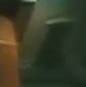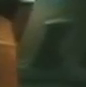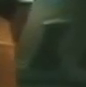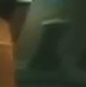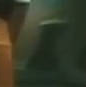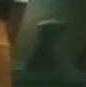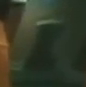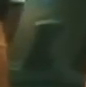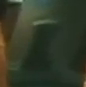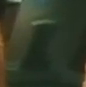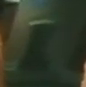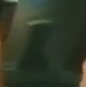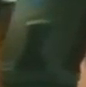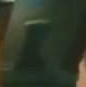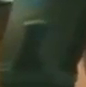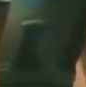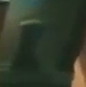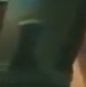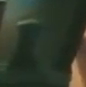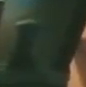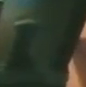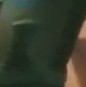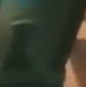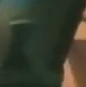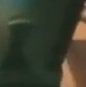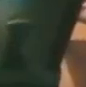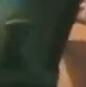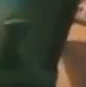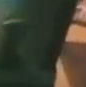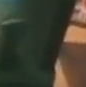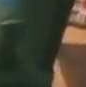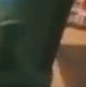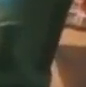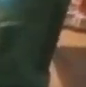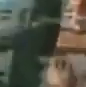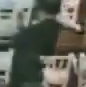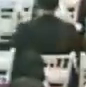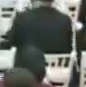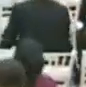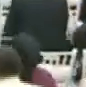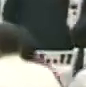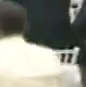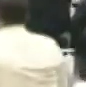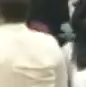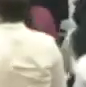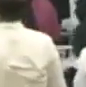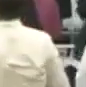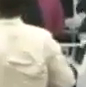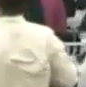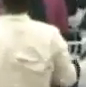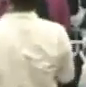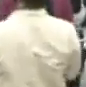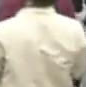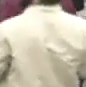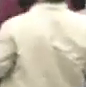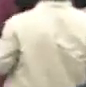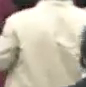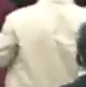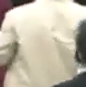comercial. Presente en el Salón Ayacucho del Palacio de Miraflores, el ciudadano Nicolás Maduro